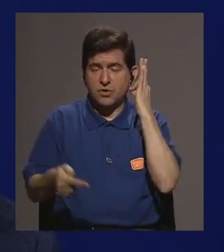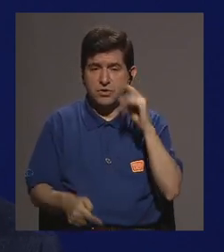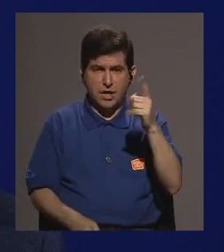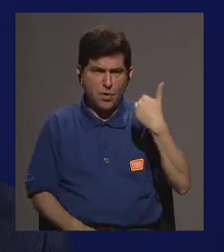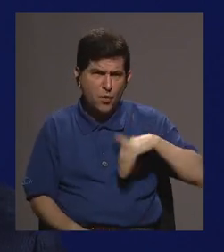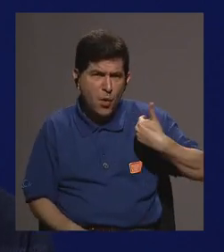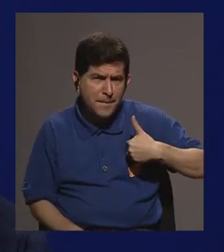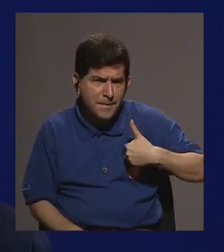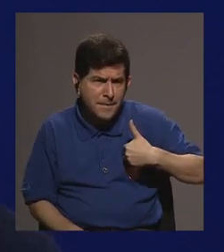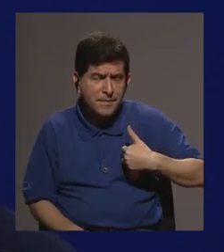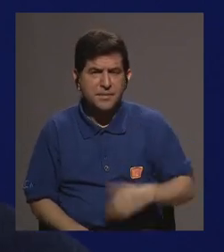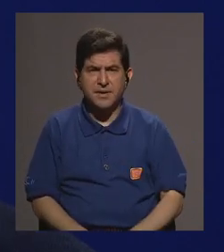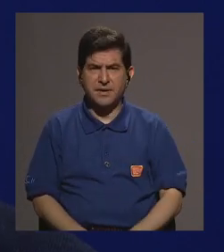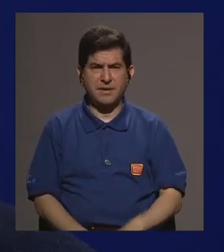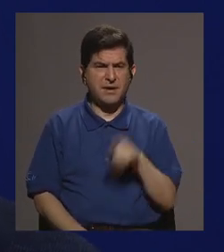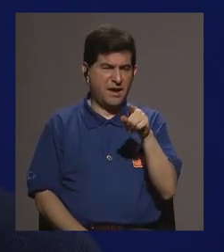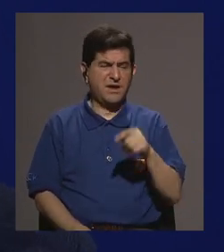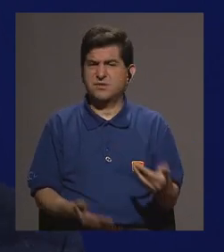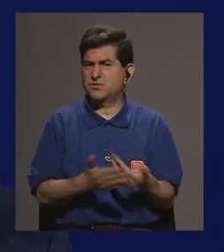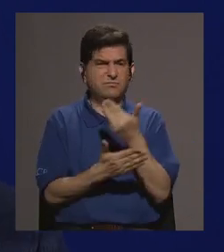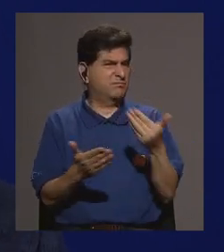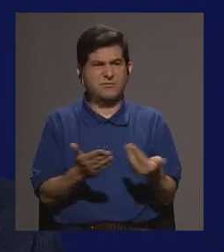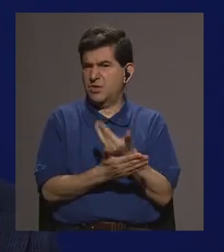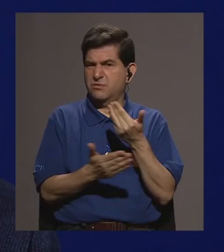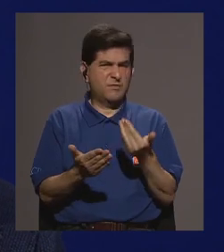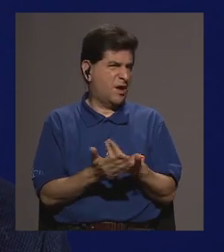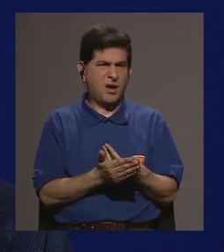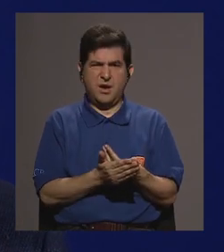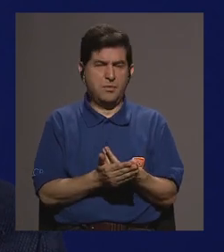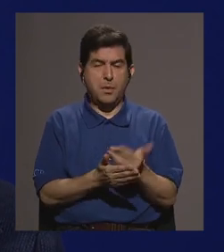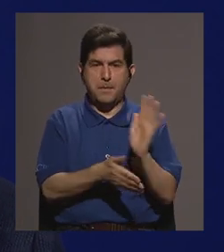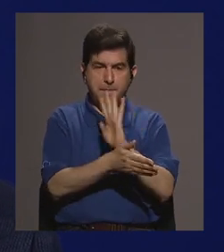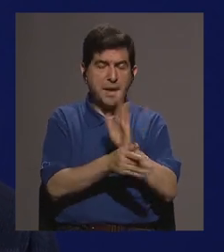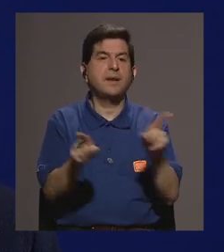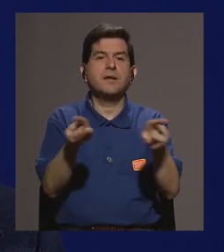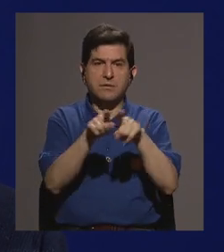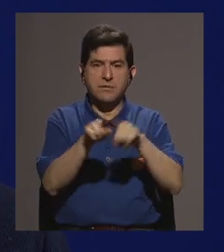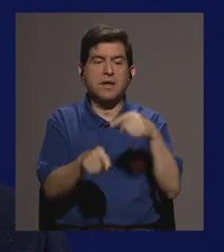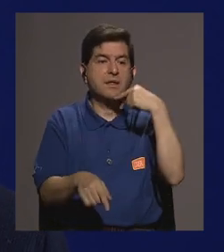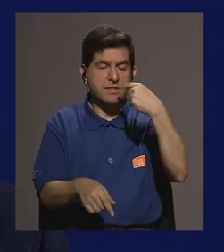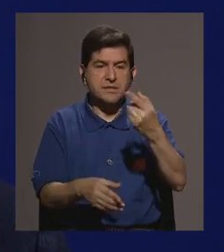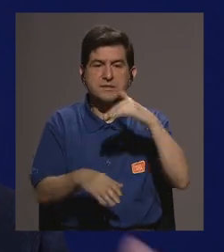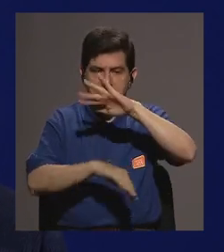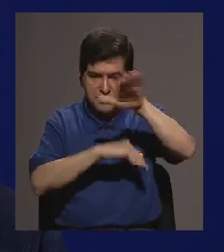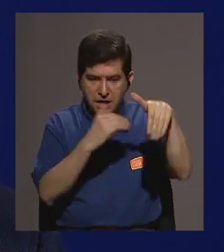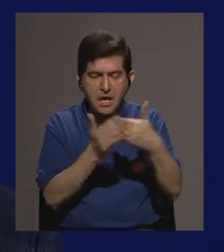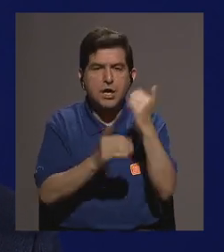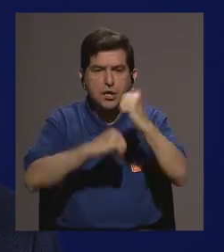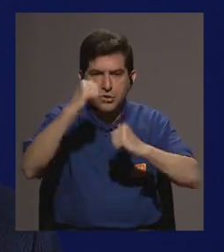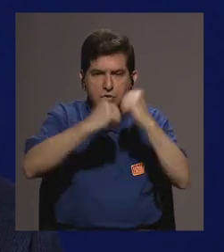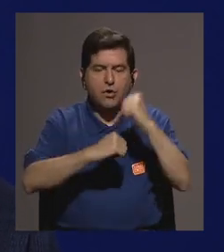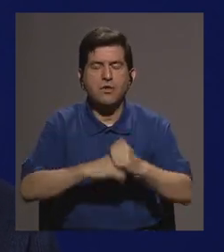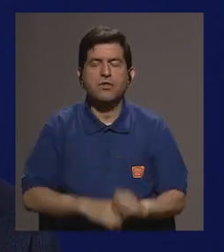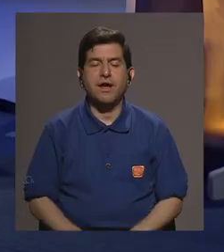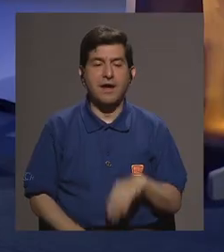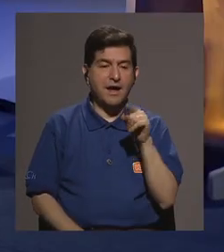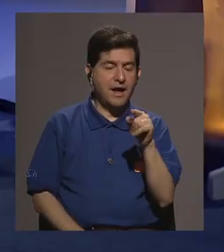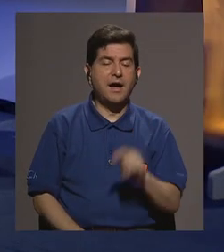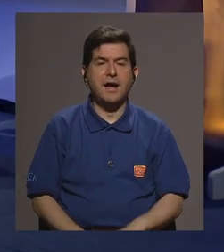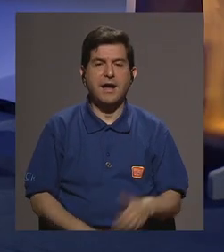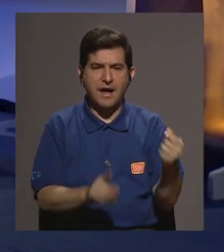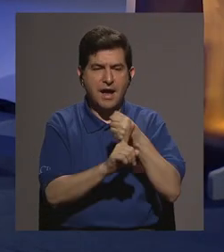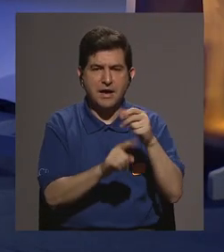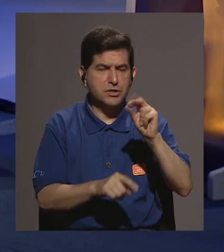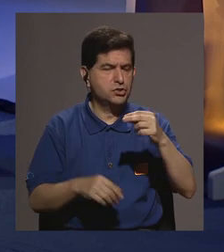hacia las mujeres de parte de un hombre eso es un nuevo la película plantea también dentro de toda su estructura una agresión